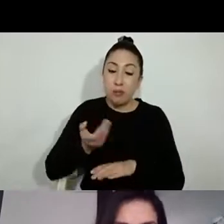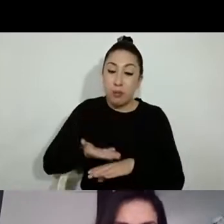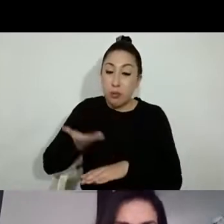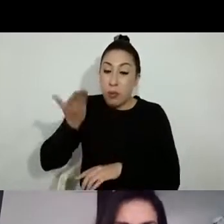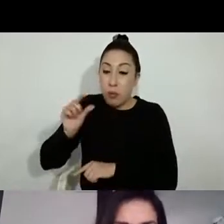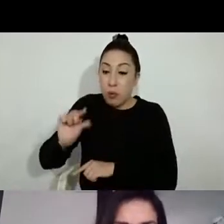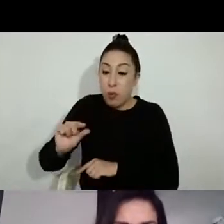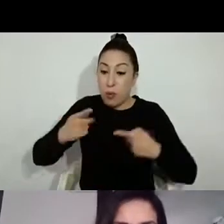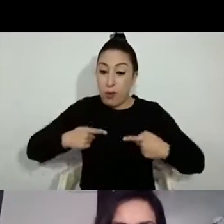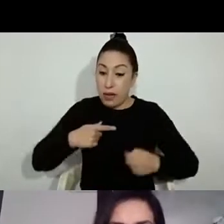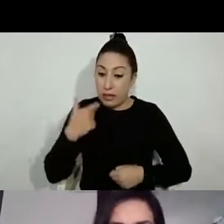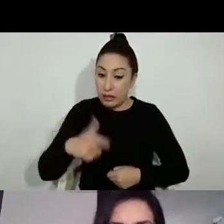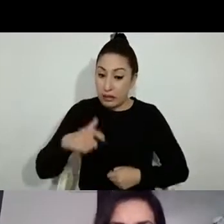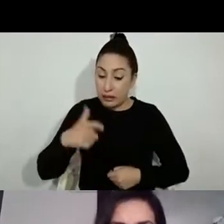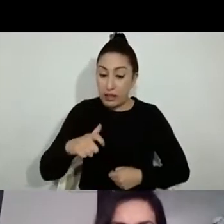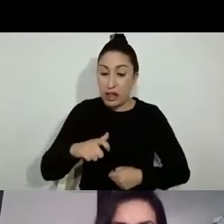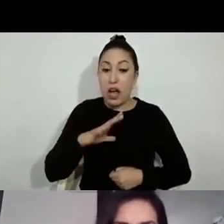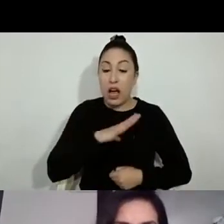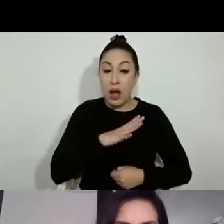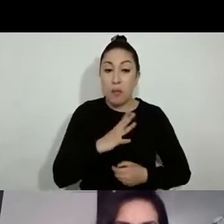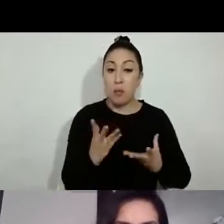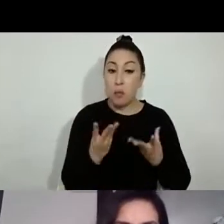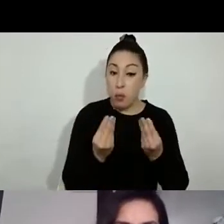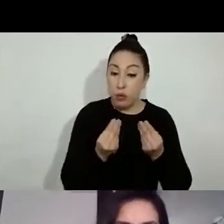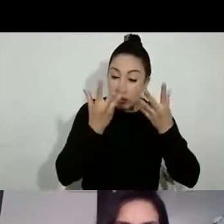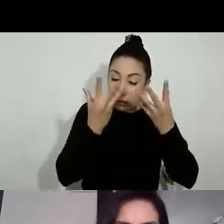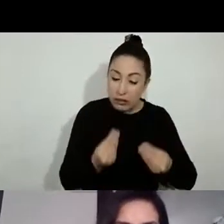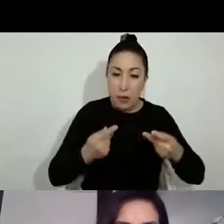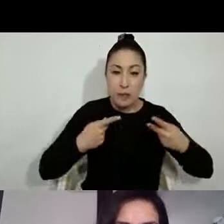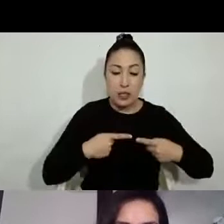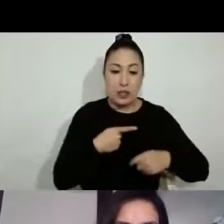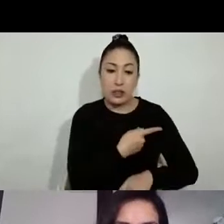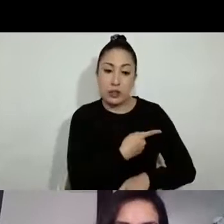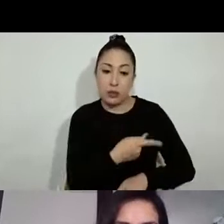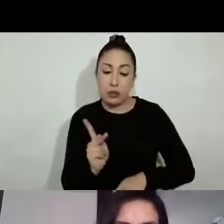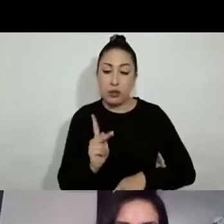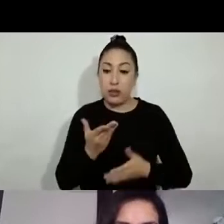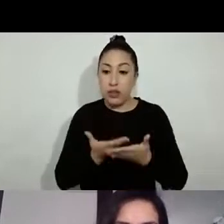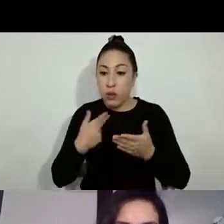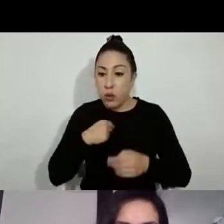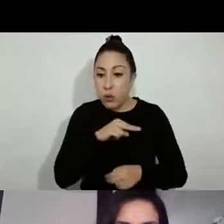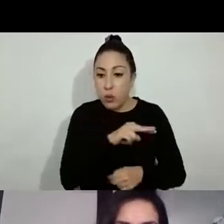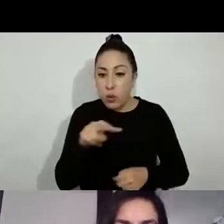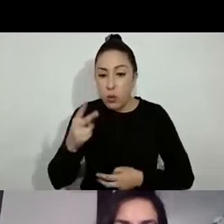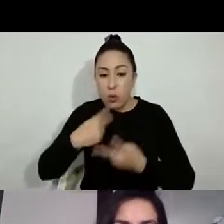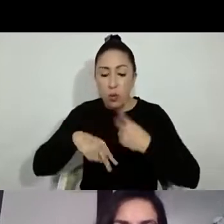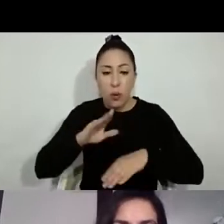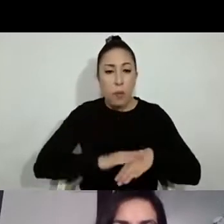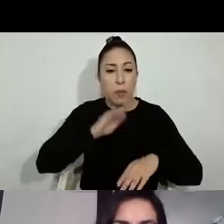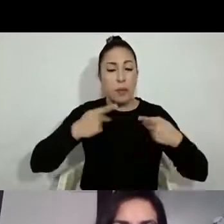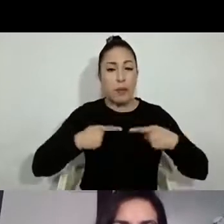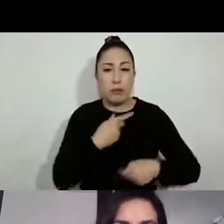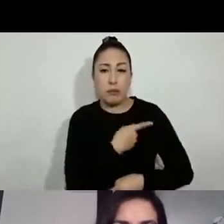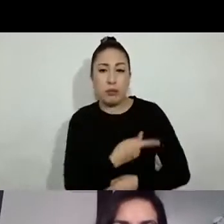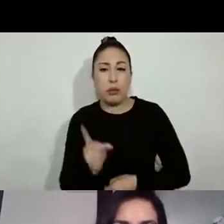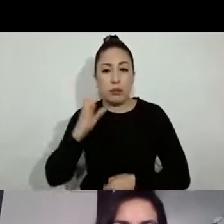y muchos los muy pobres, y cada vez más crece la pobreza extrema. Un